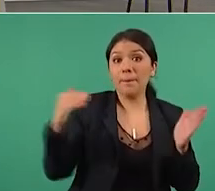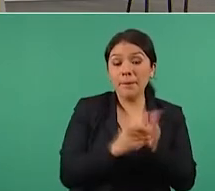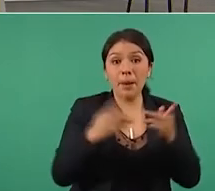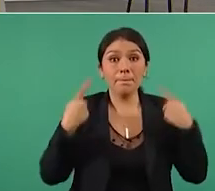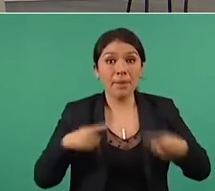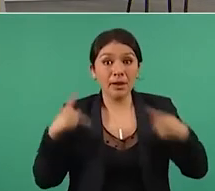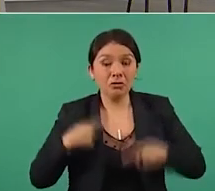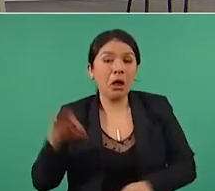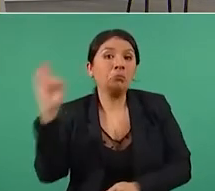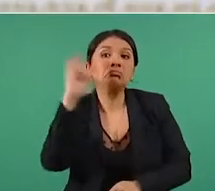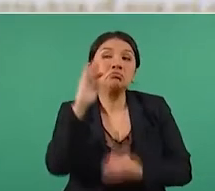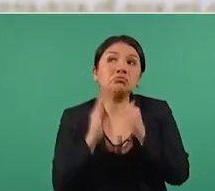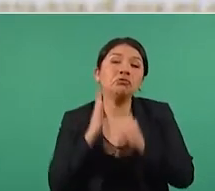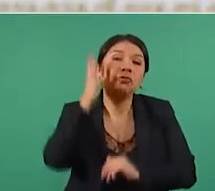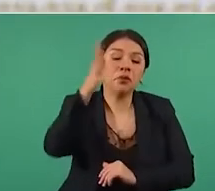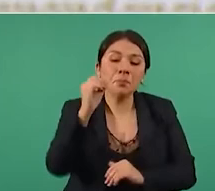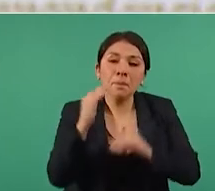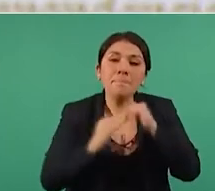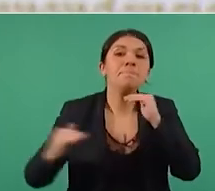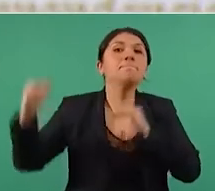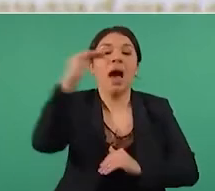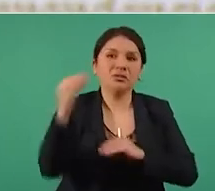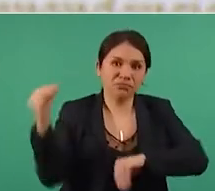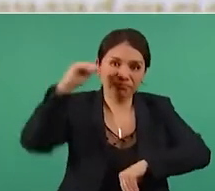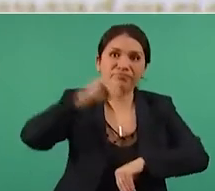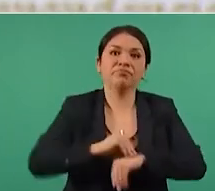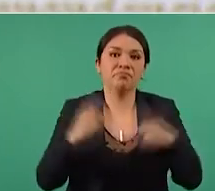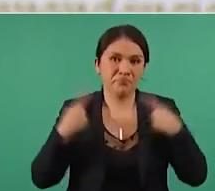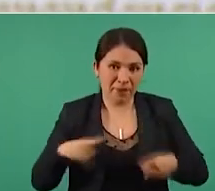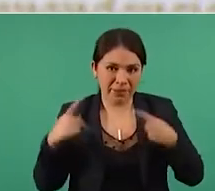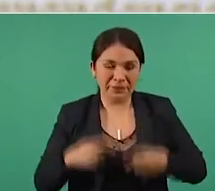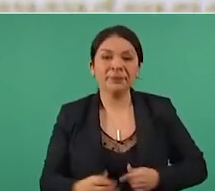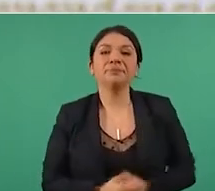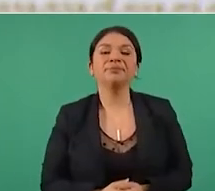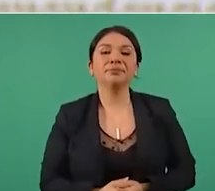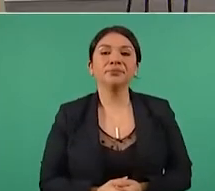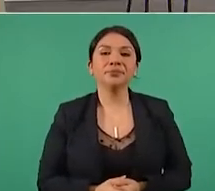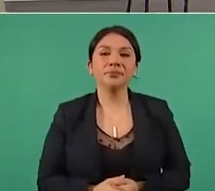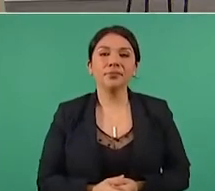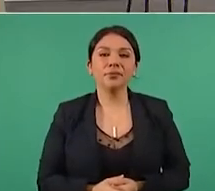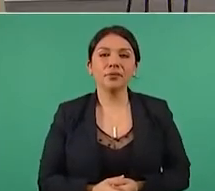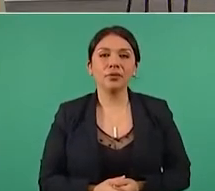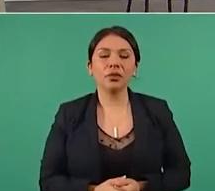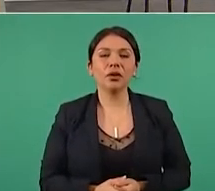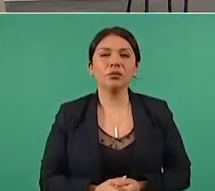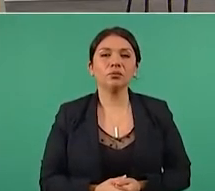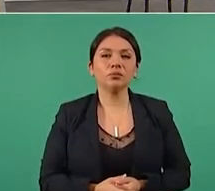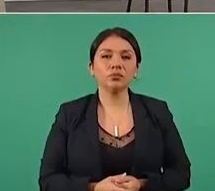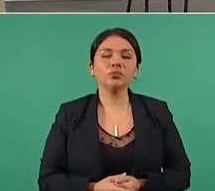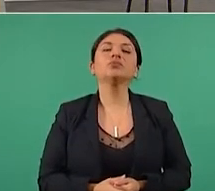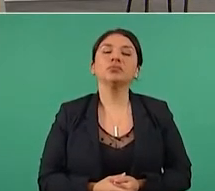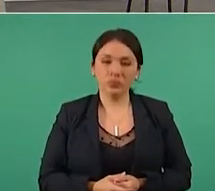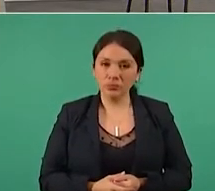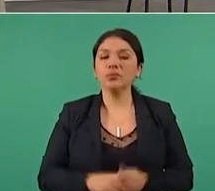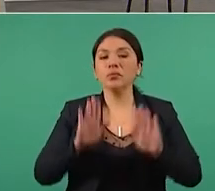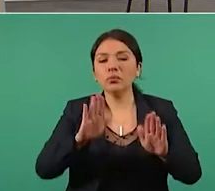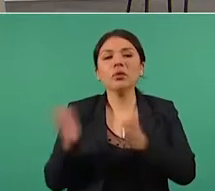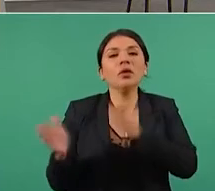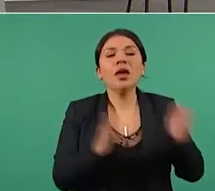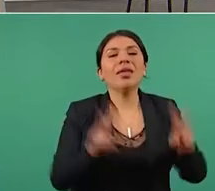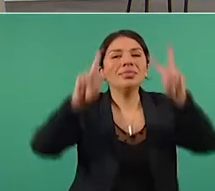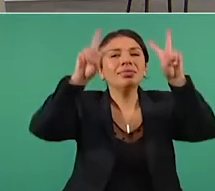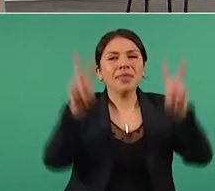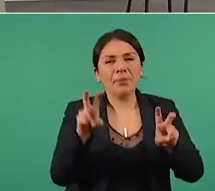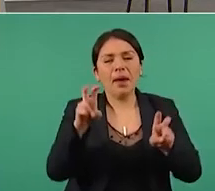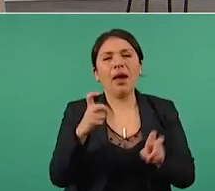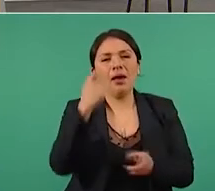vaya incrementando. Ahora bien, adelante. Respecto al pago de utilidades, lo